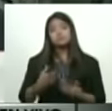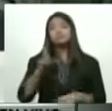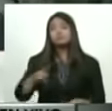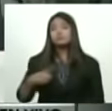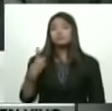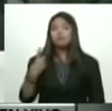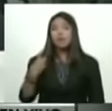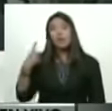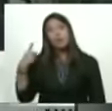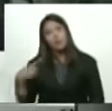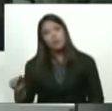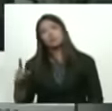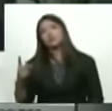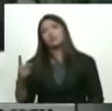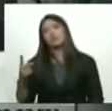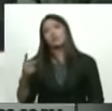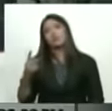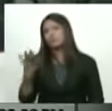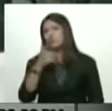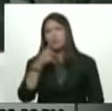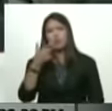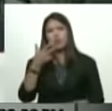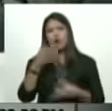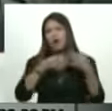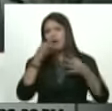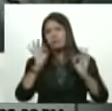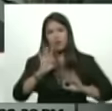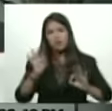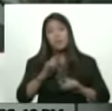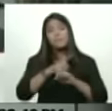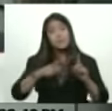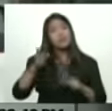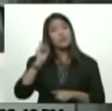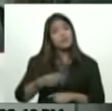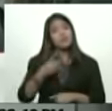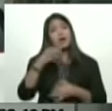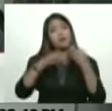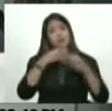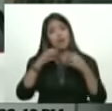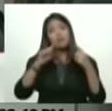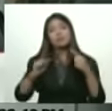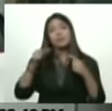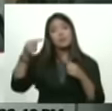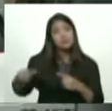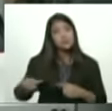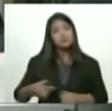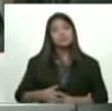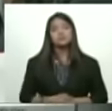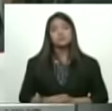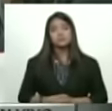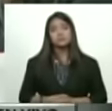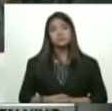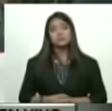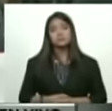falta una parte que no lo tocaron, pero sí debería de tocarlo, que posteriormente